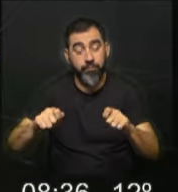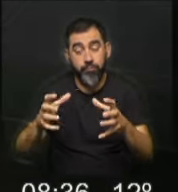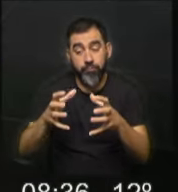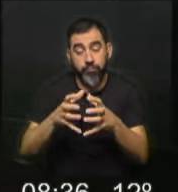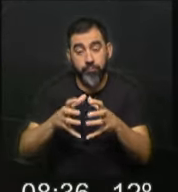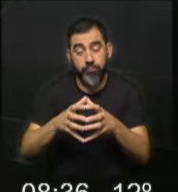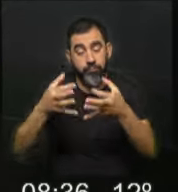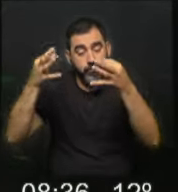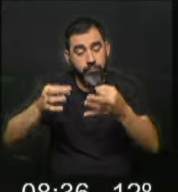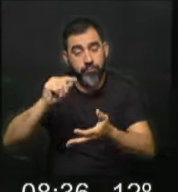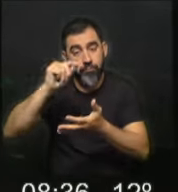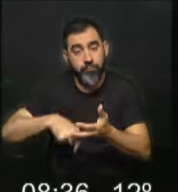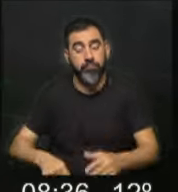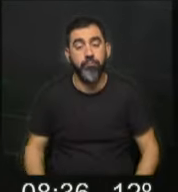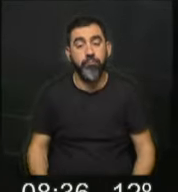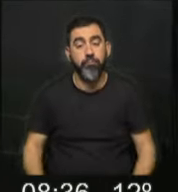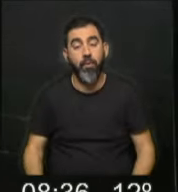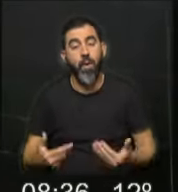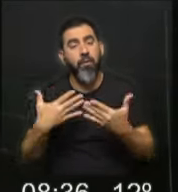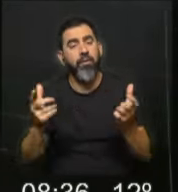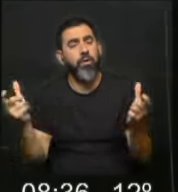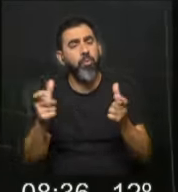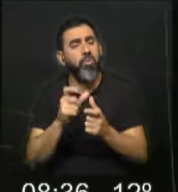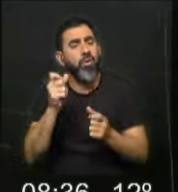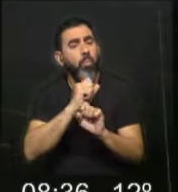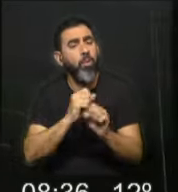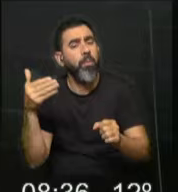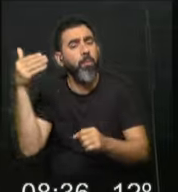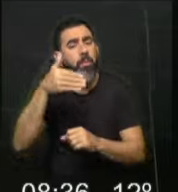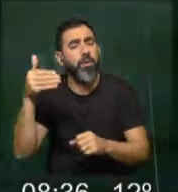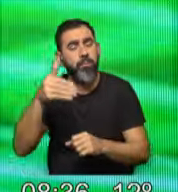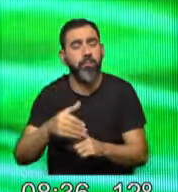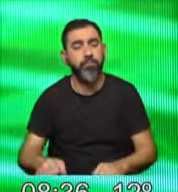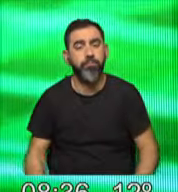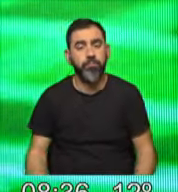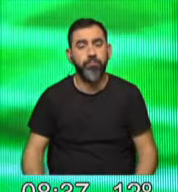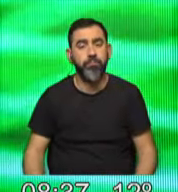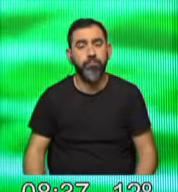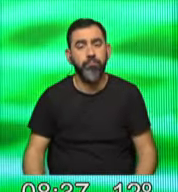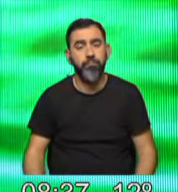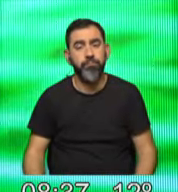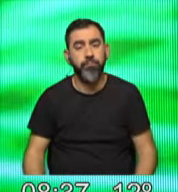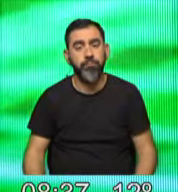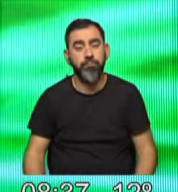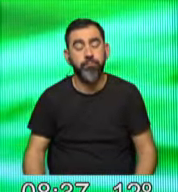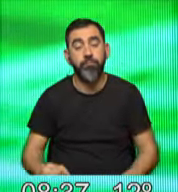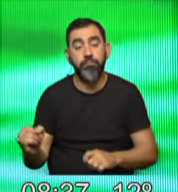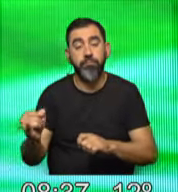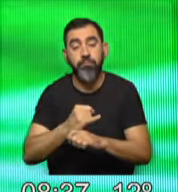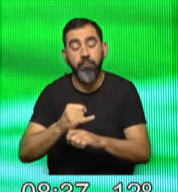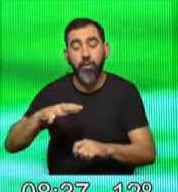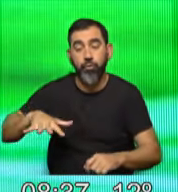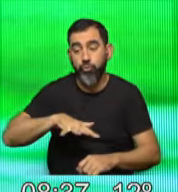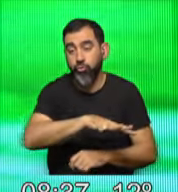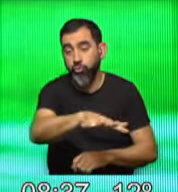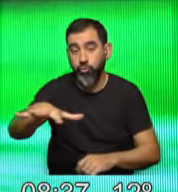comando que que garantice la firma es abierta esta comisión quién la puede integrar y bueno nosotros esto lo vamos a hacer este con la intersocial ya es